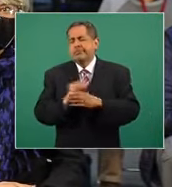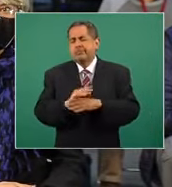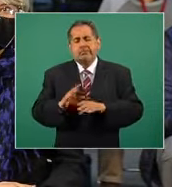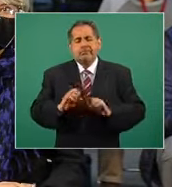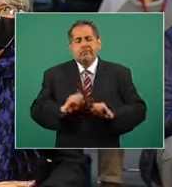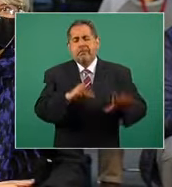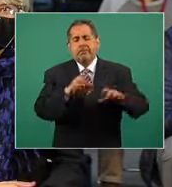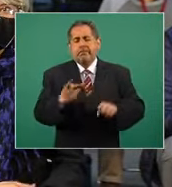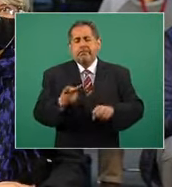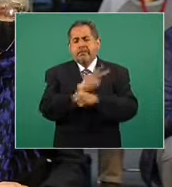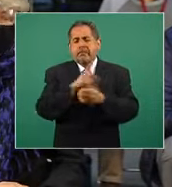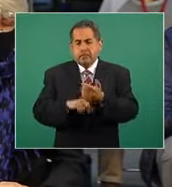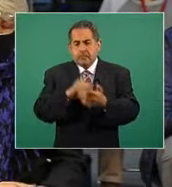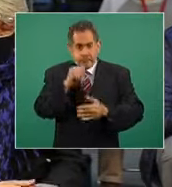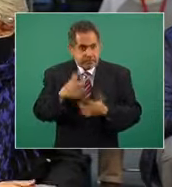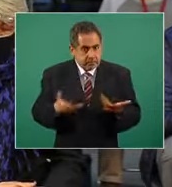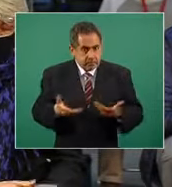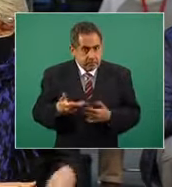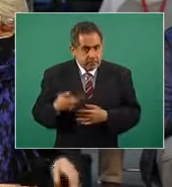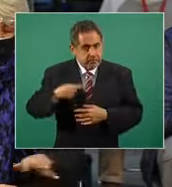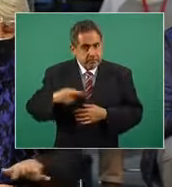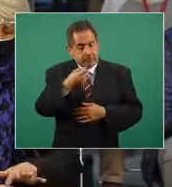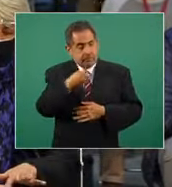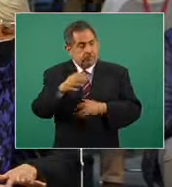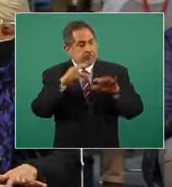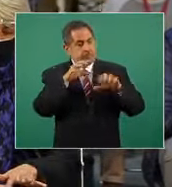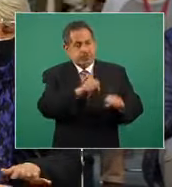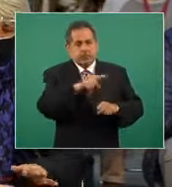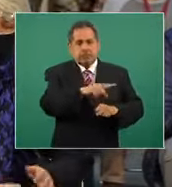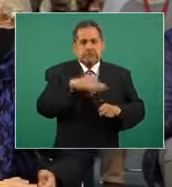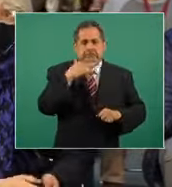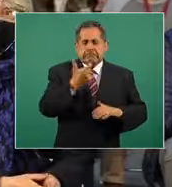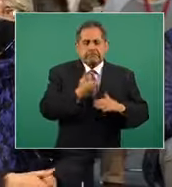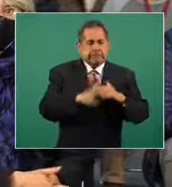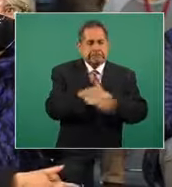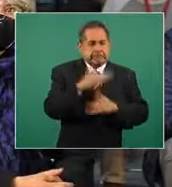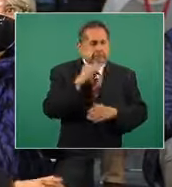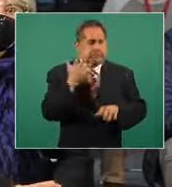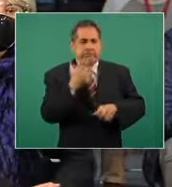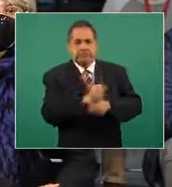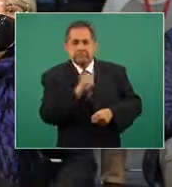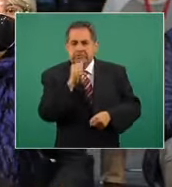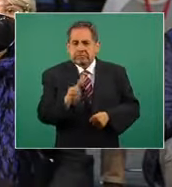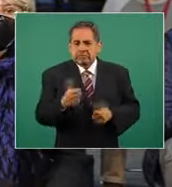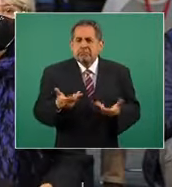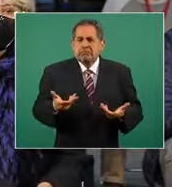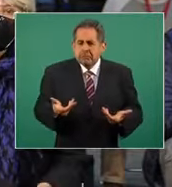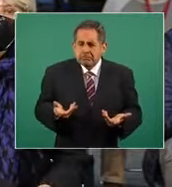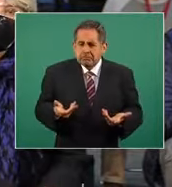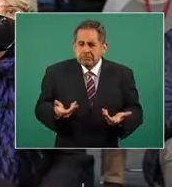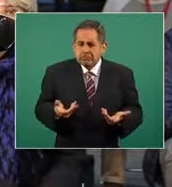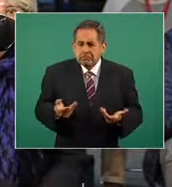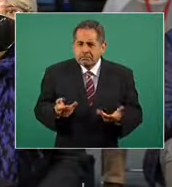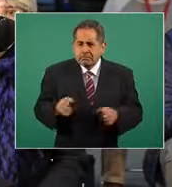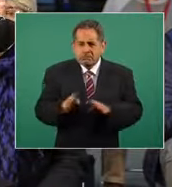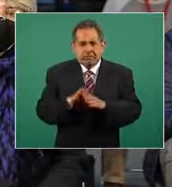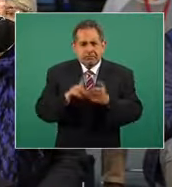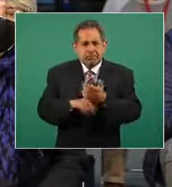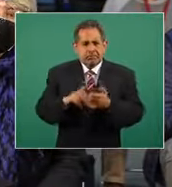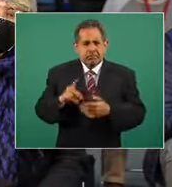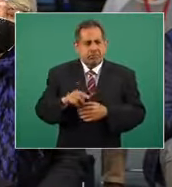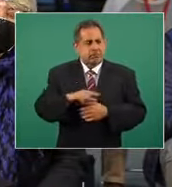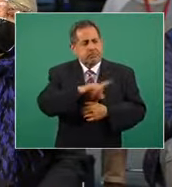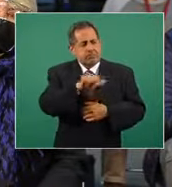sin efecto esta orden, una orden de aprehensión por lavado de dinero. Yo lo que quiero preguntarle a usted es si la estrategia es seguir